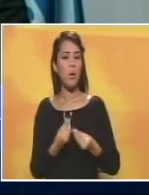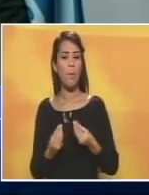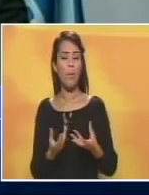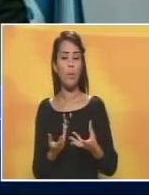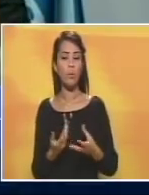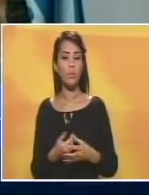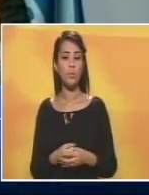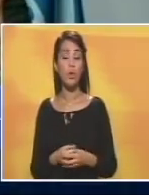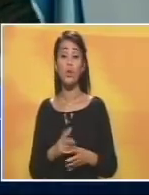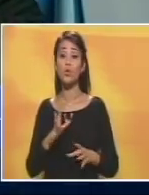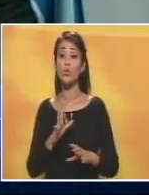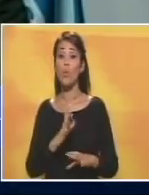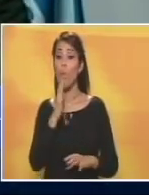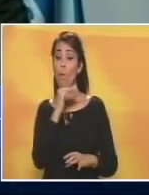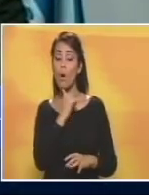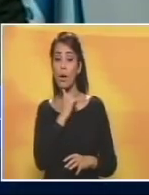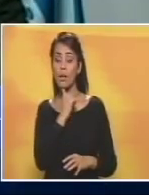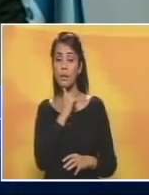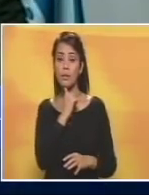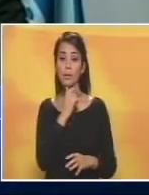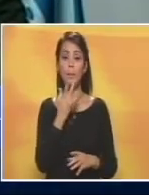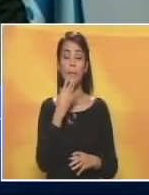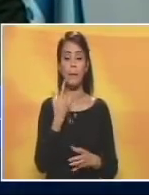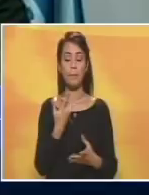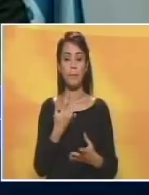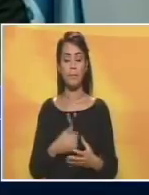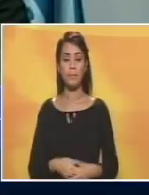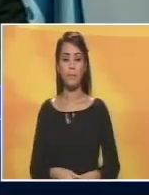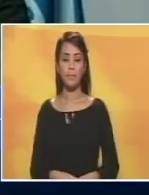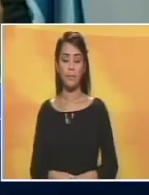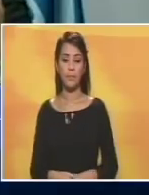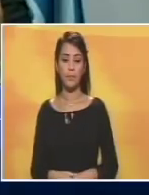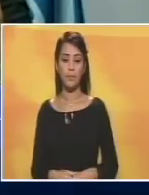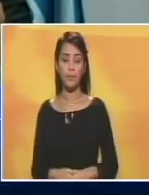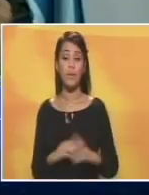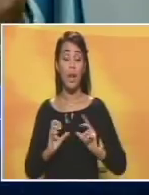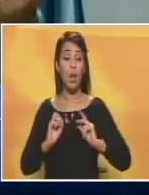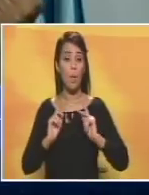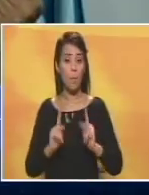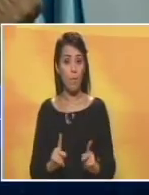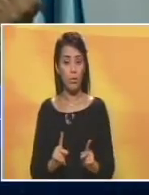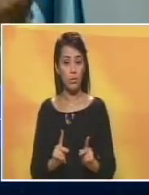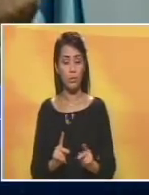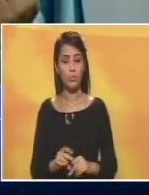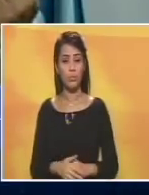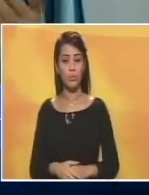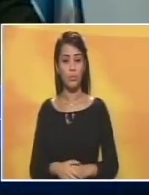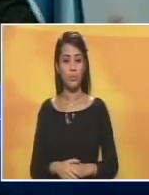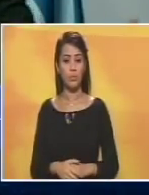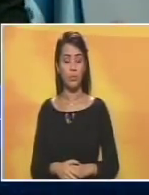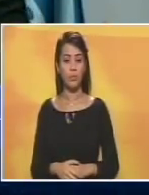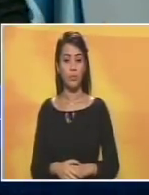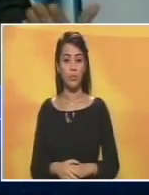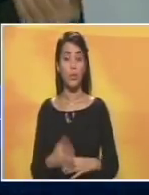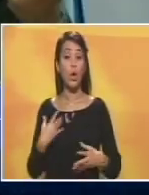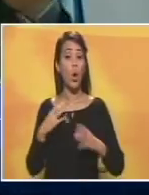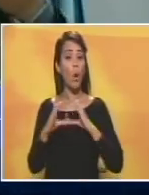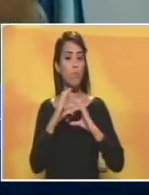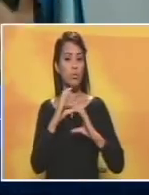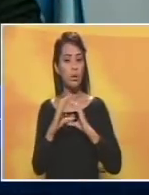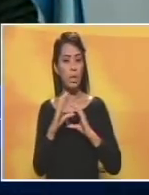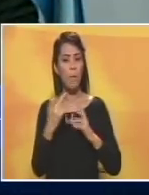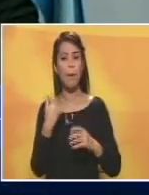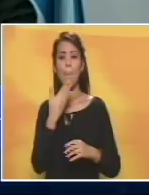que no ha tenido, en el caso que nos ocupa, la oportunidad de ni siquiera comunicarse